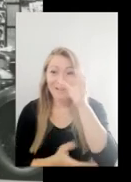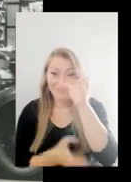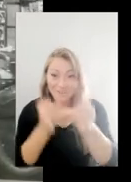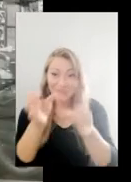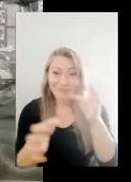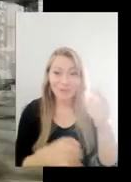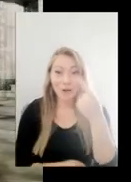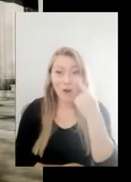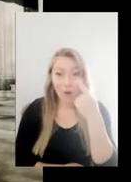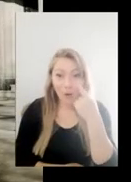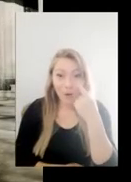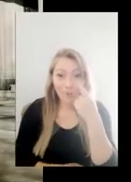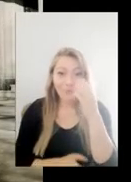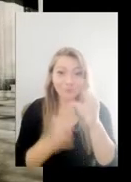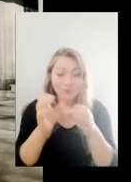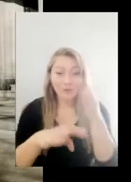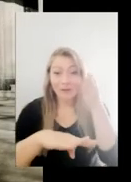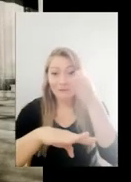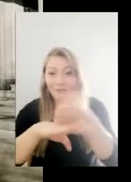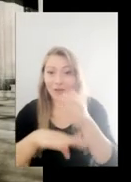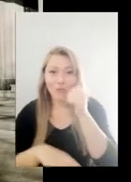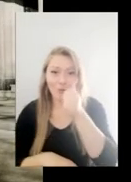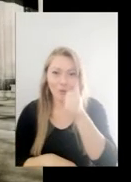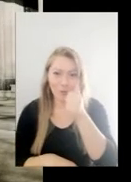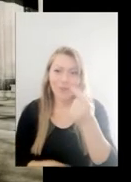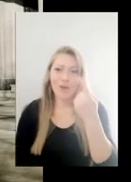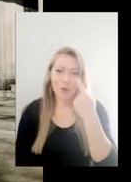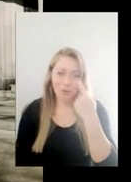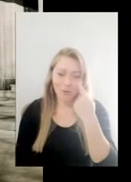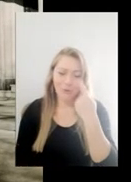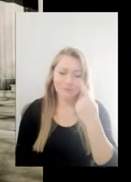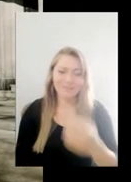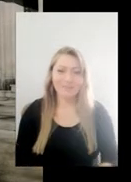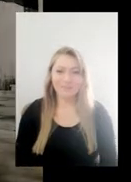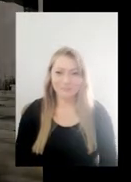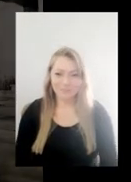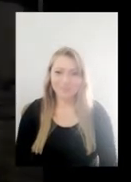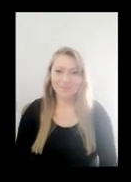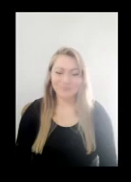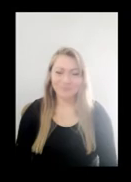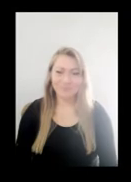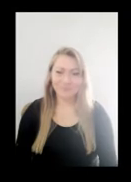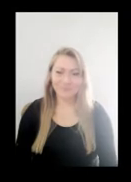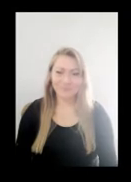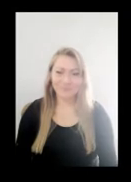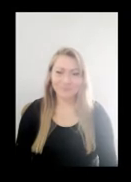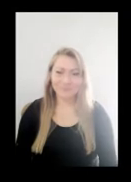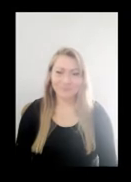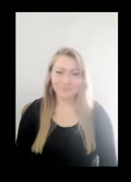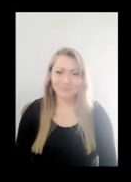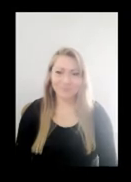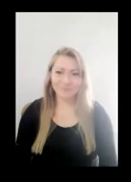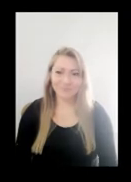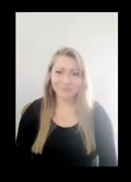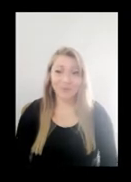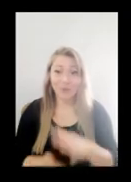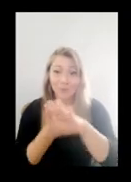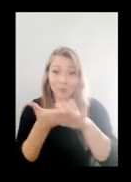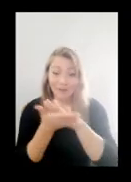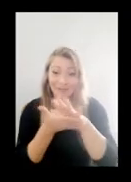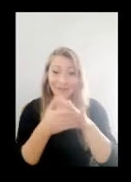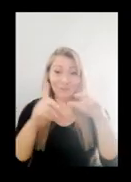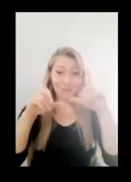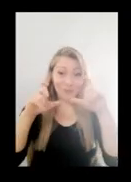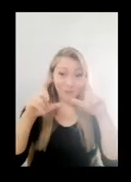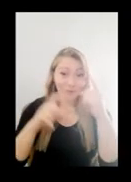tengan muchas cosas distintas, podemos volver a entender que es un lugar donde cotidiano para cada uno de nosotros. Hay una foto muy